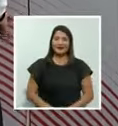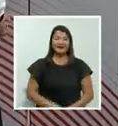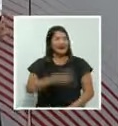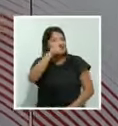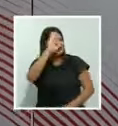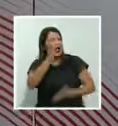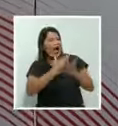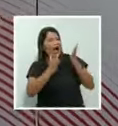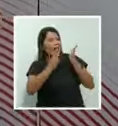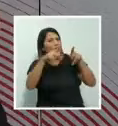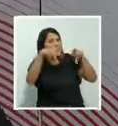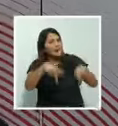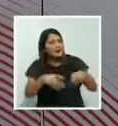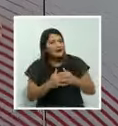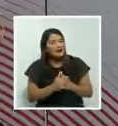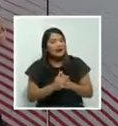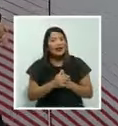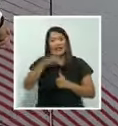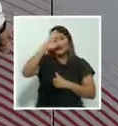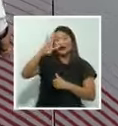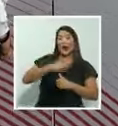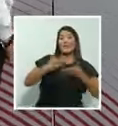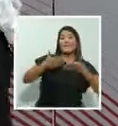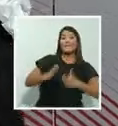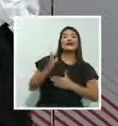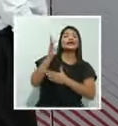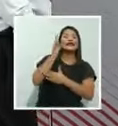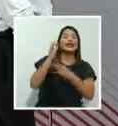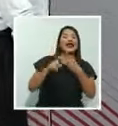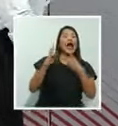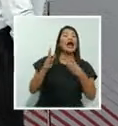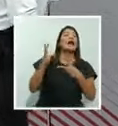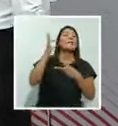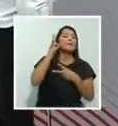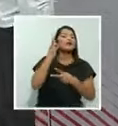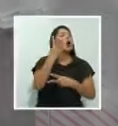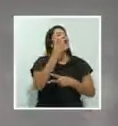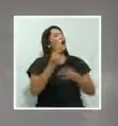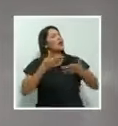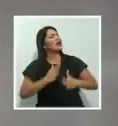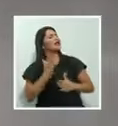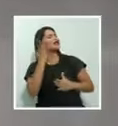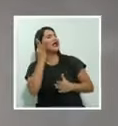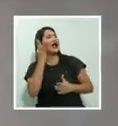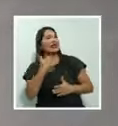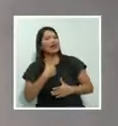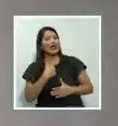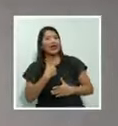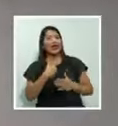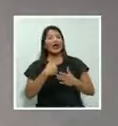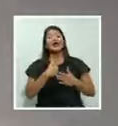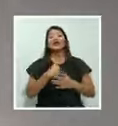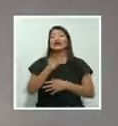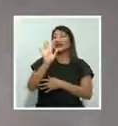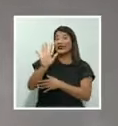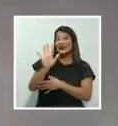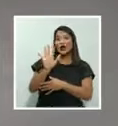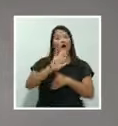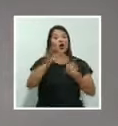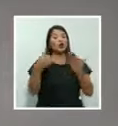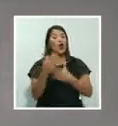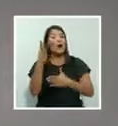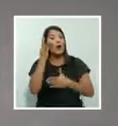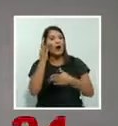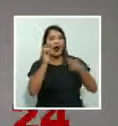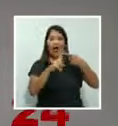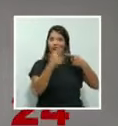Saludos para quién, don José. Mis hijas. Para sus hijas y su esposa. ¿Cuántas hijas tienes? 5 hijas, todas mujeres. ¡Ey, qué bien!